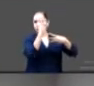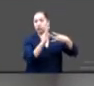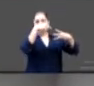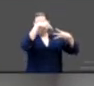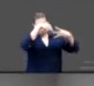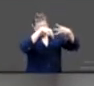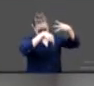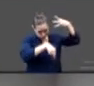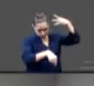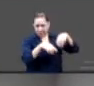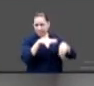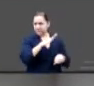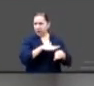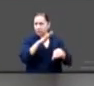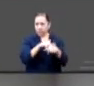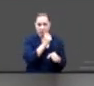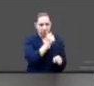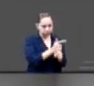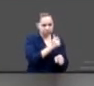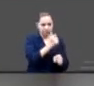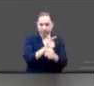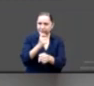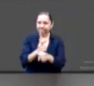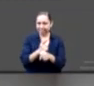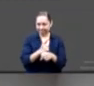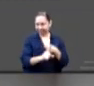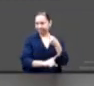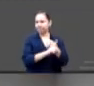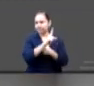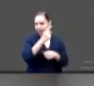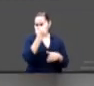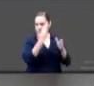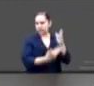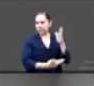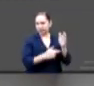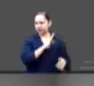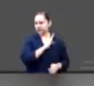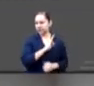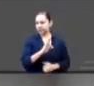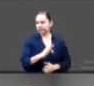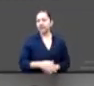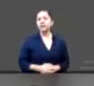favor. Bueno, ¿qué está pasando ahora con las tecnologías y ahora más que todo